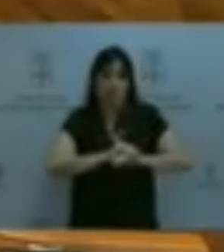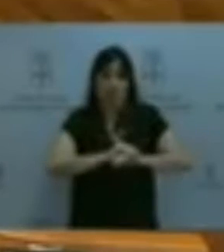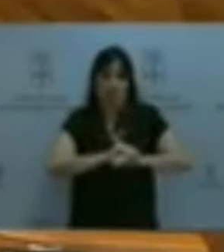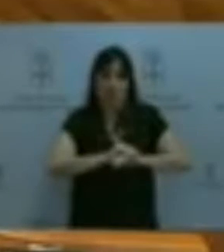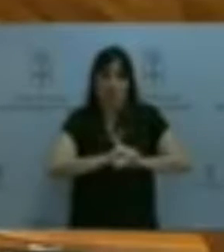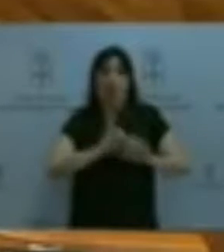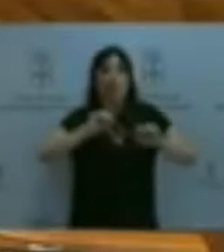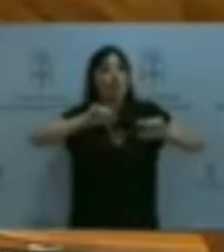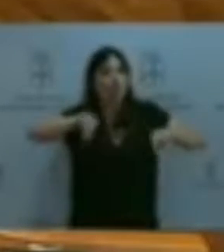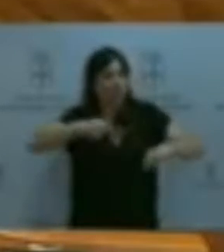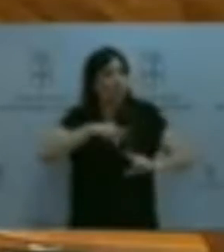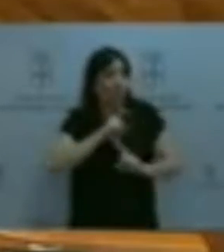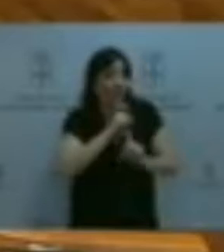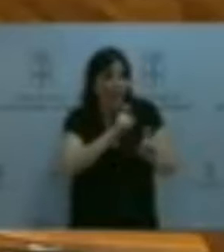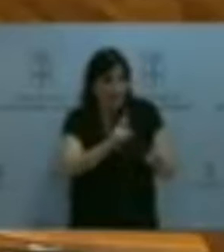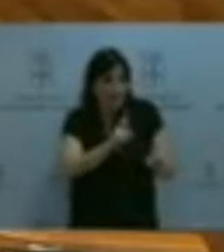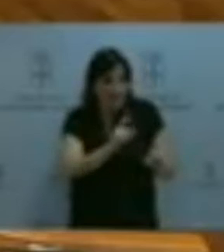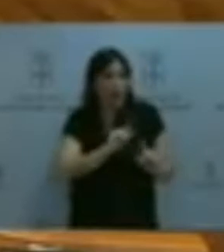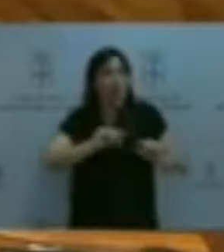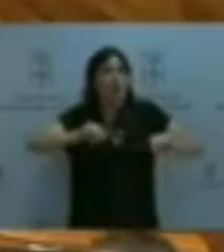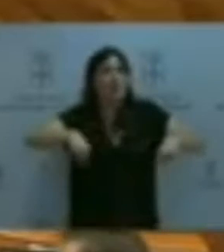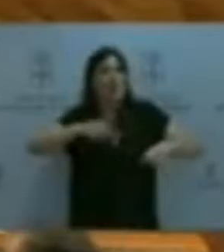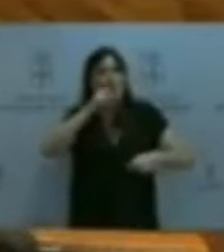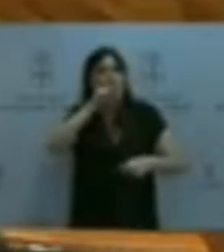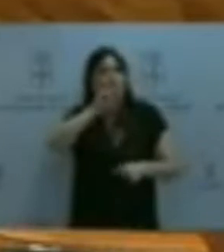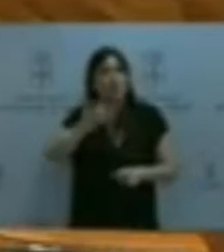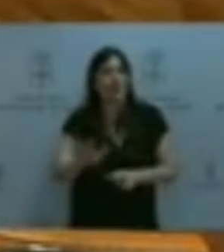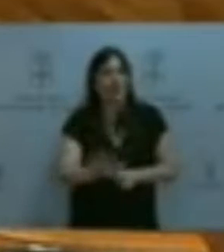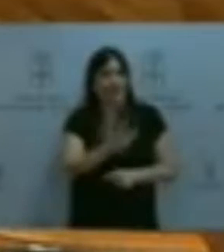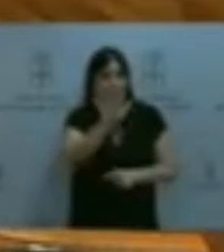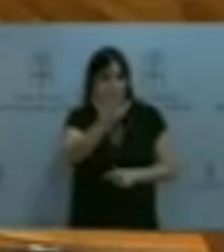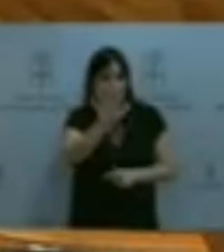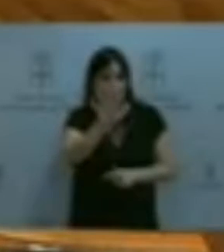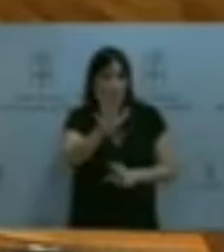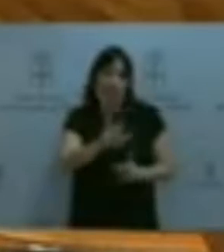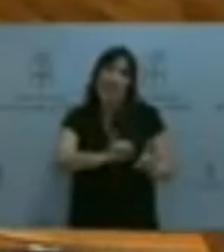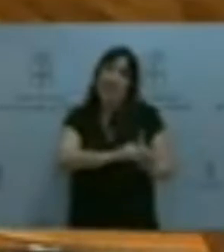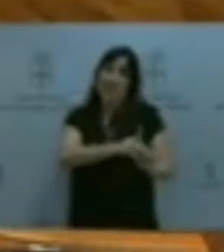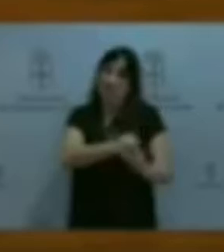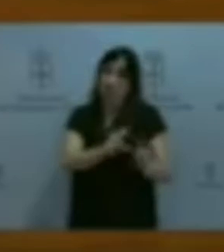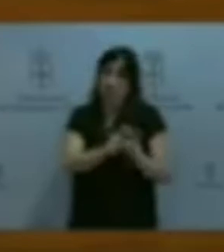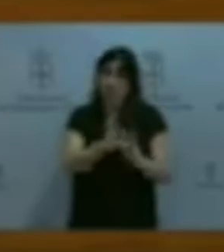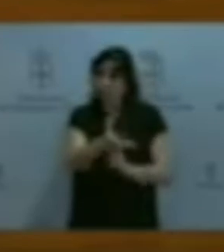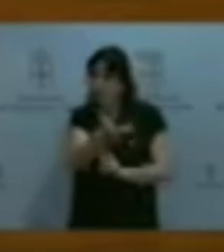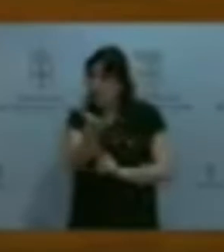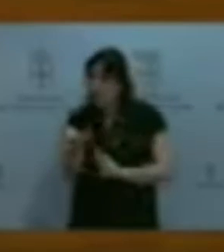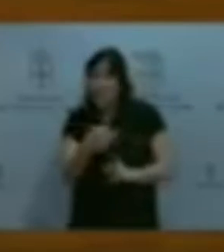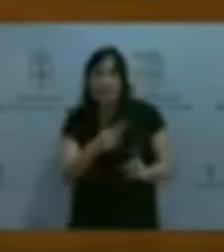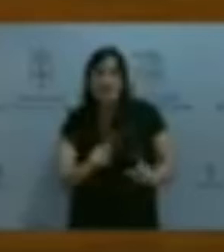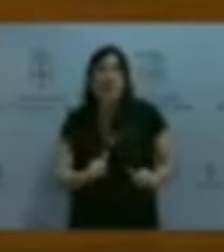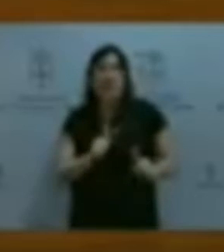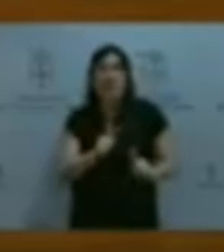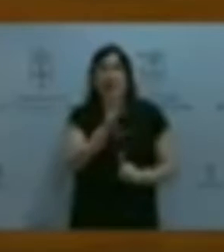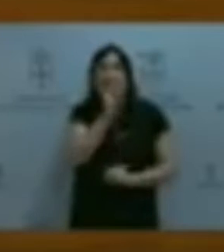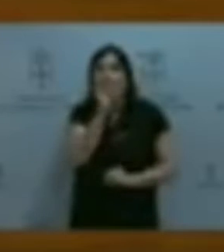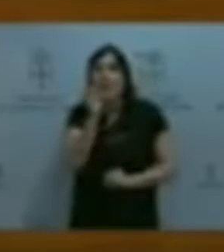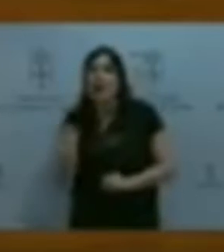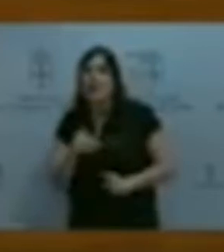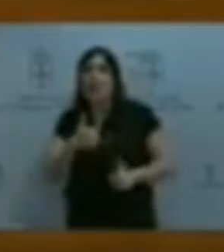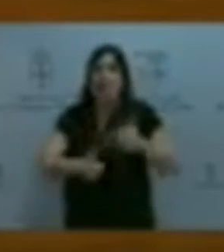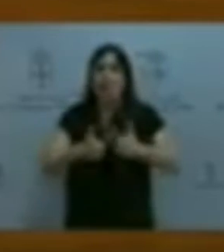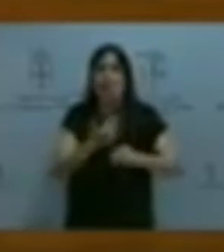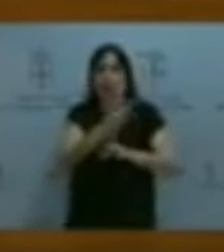el 2005. Ante la presión social y tal, empezaron a hacer promesas y concursinos. En terrenos